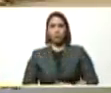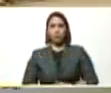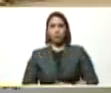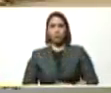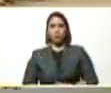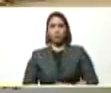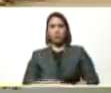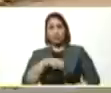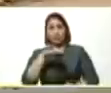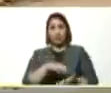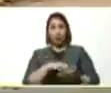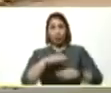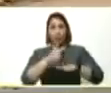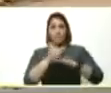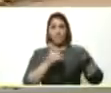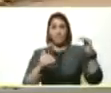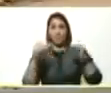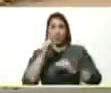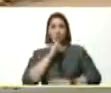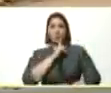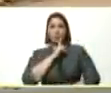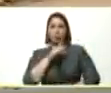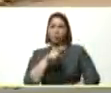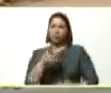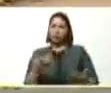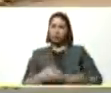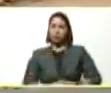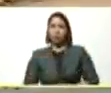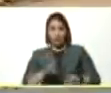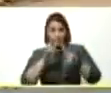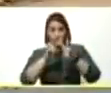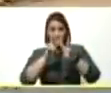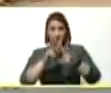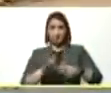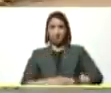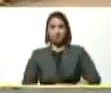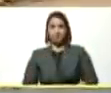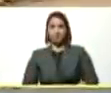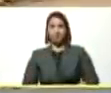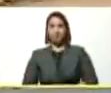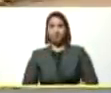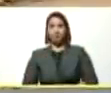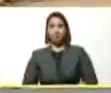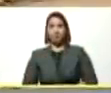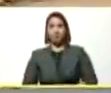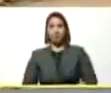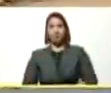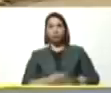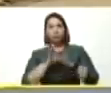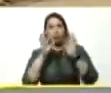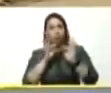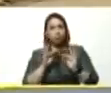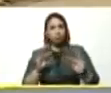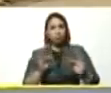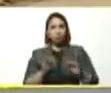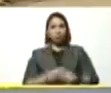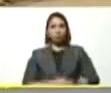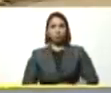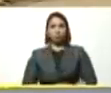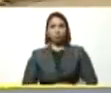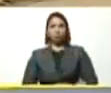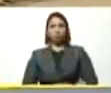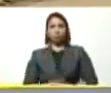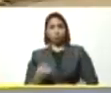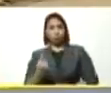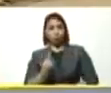el Estado Mayor, llamado así, de la Gran Misión Vivienda Venezuela, que de manera